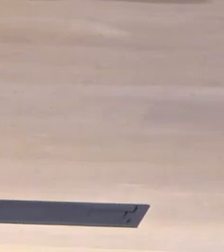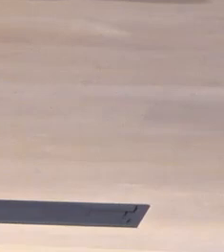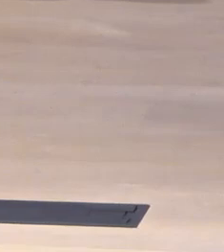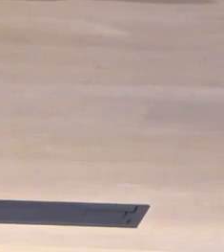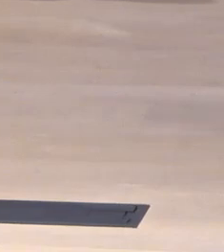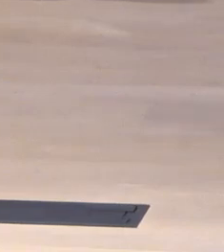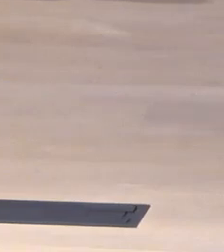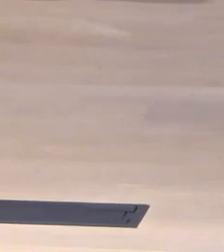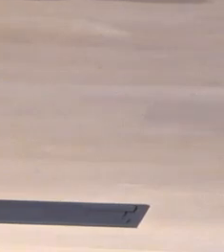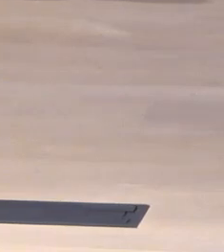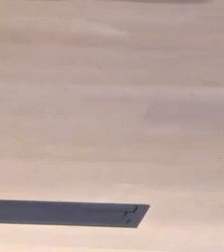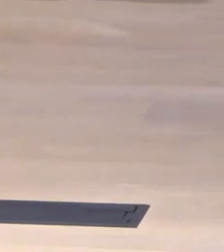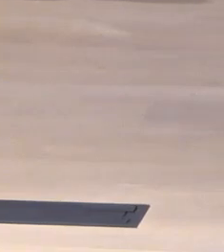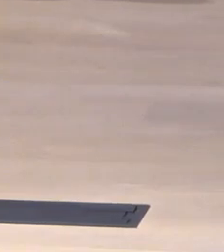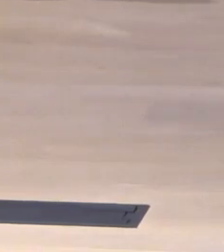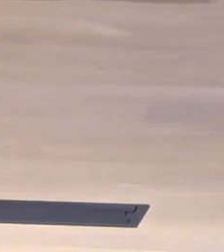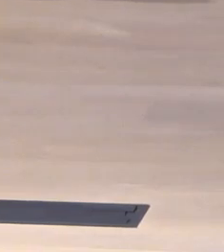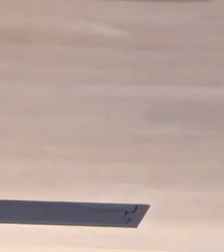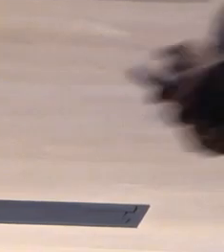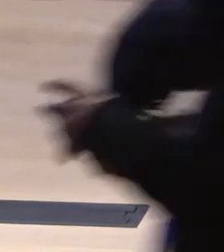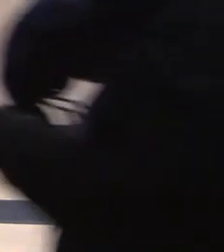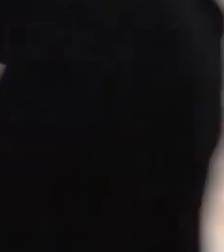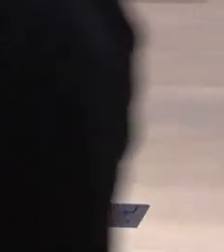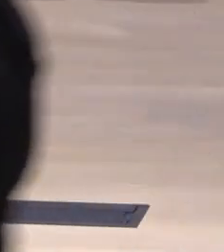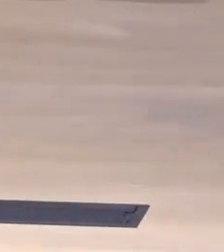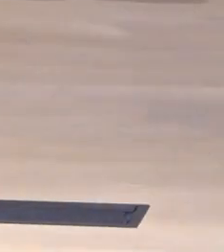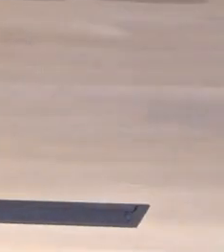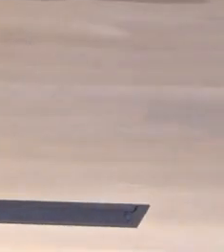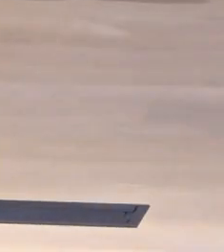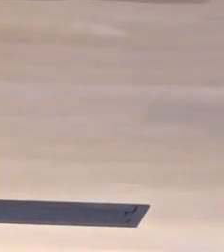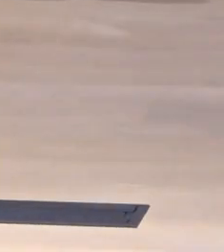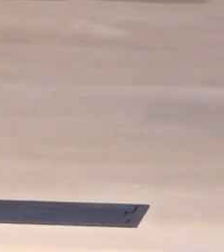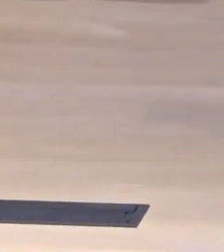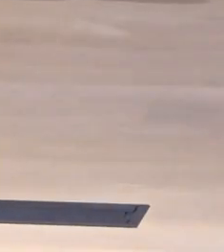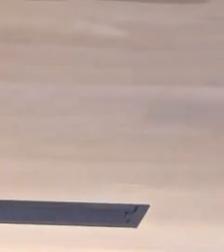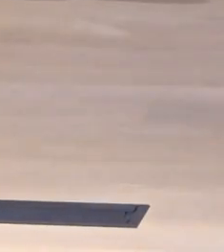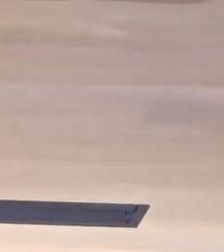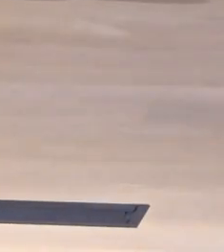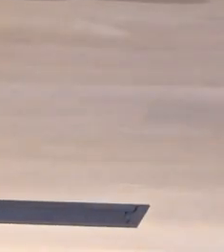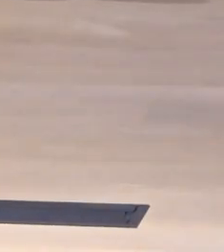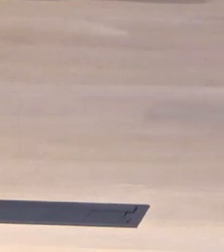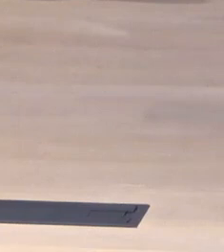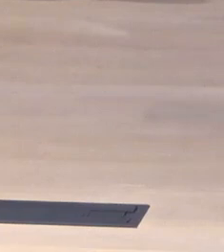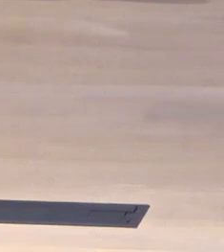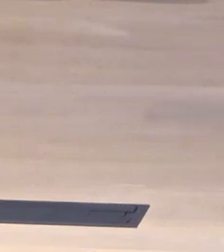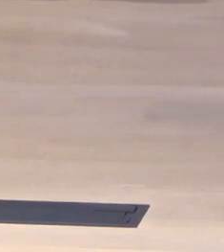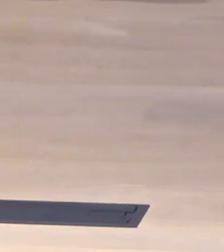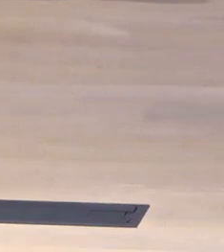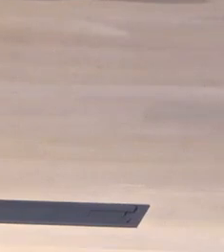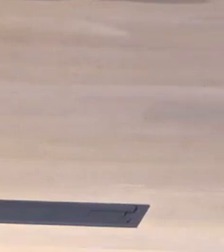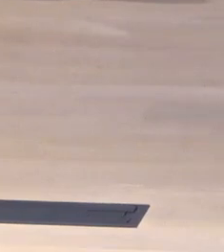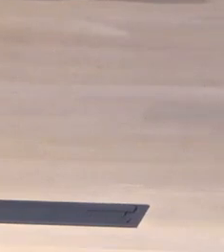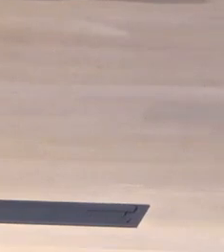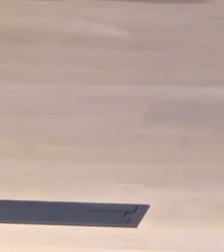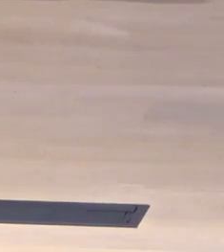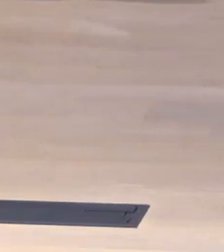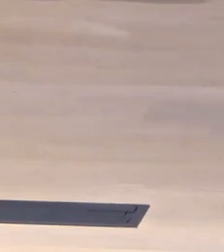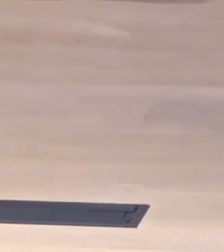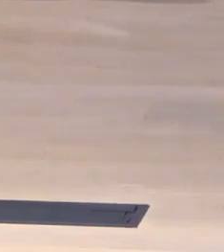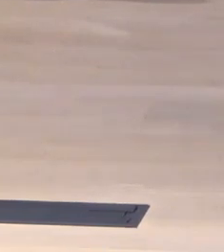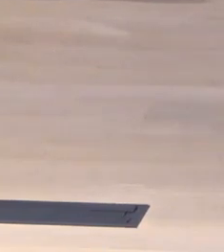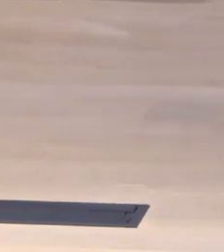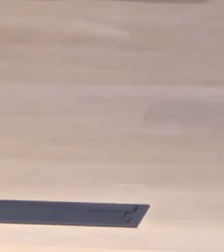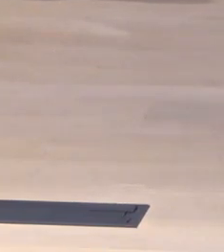2 años o 3 o 4, depende de cada país cuando tiene elecciones. Pero no sé si estábamos ya en la etapa de sacar algo